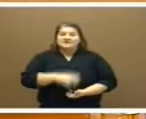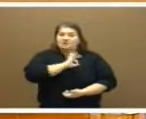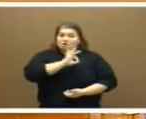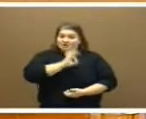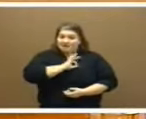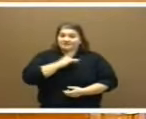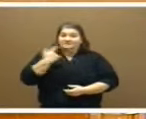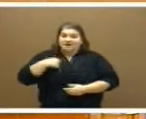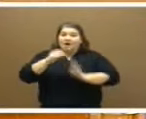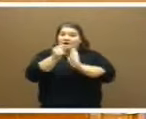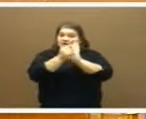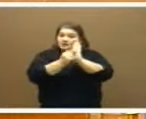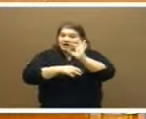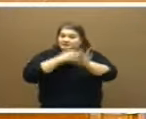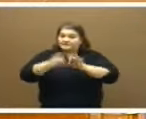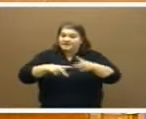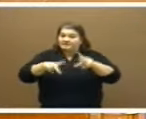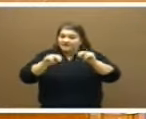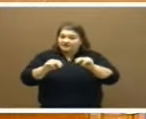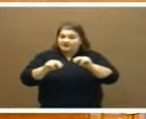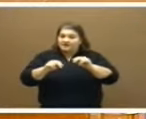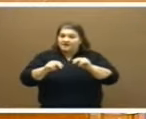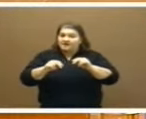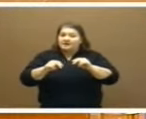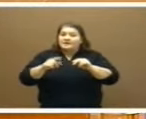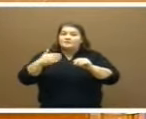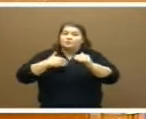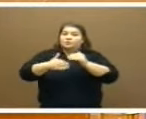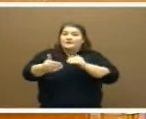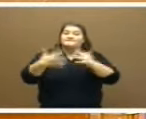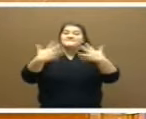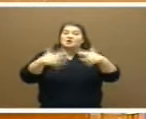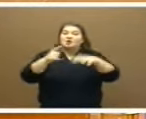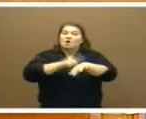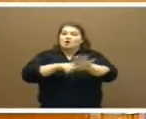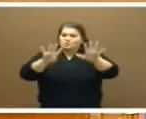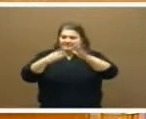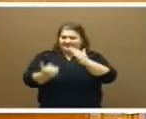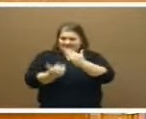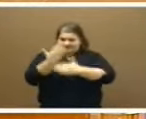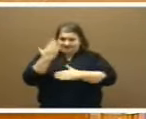Señorías, agotado el orden del día, les emplazo al próximo miércoles a las 9 de la